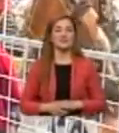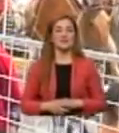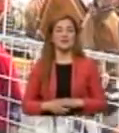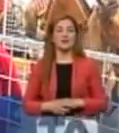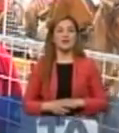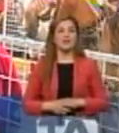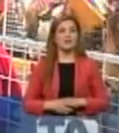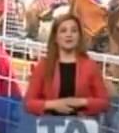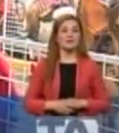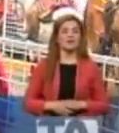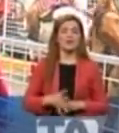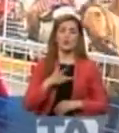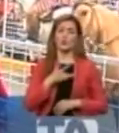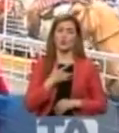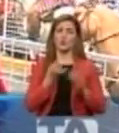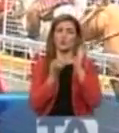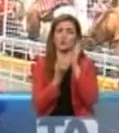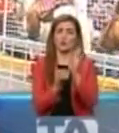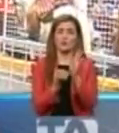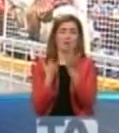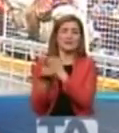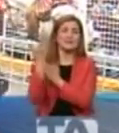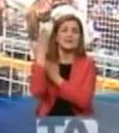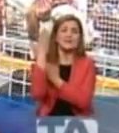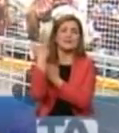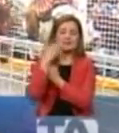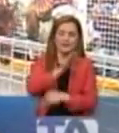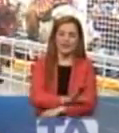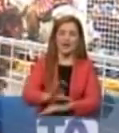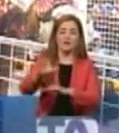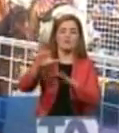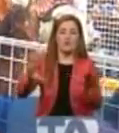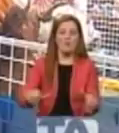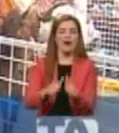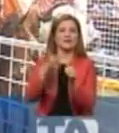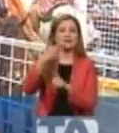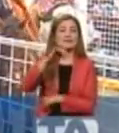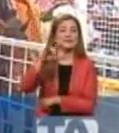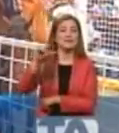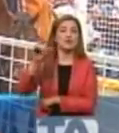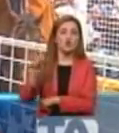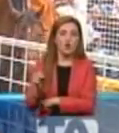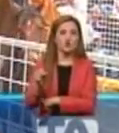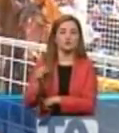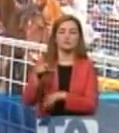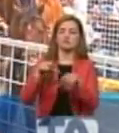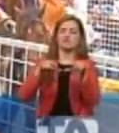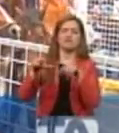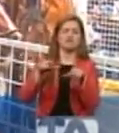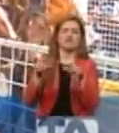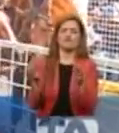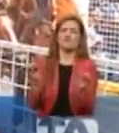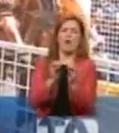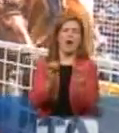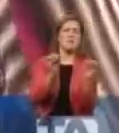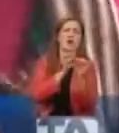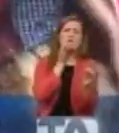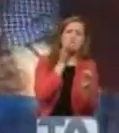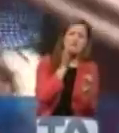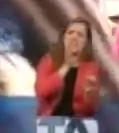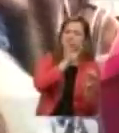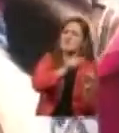Mantener sus raíces, lo que era históricamente el campo, el Valle de los Chillos, que era un valle abundado de